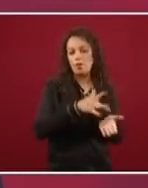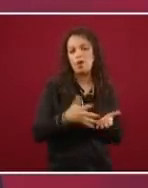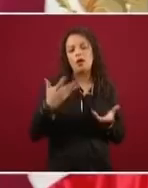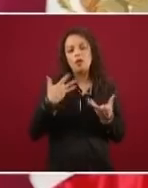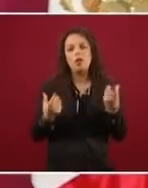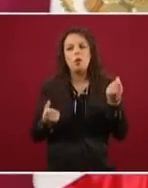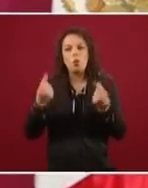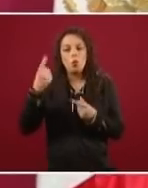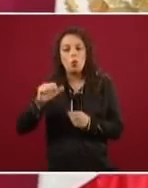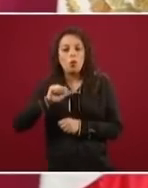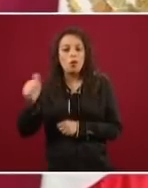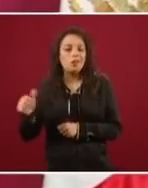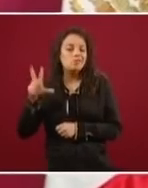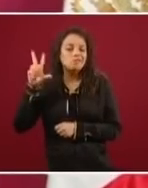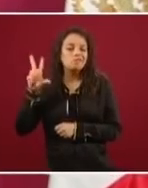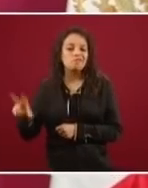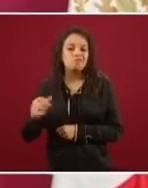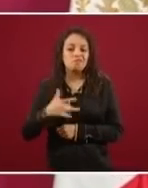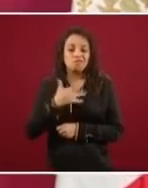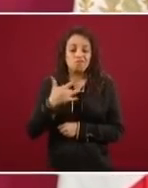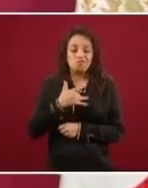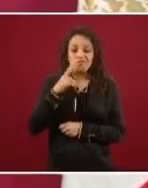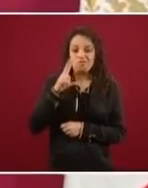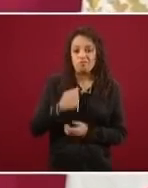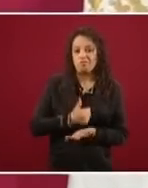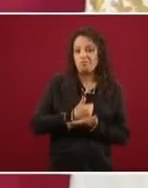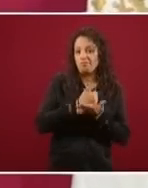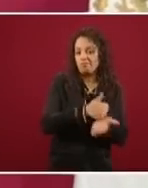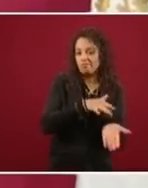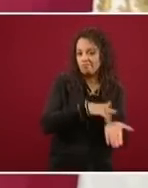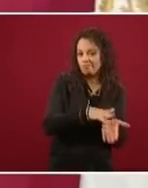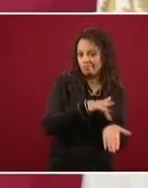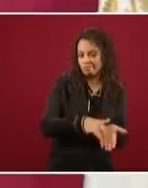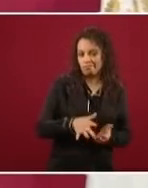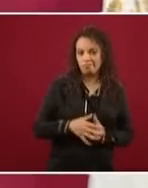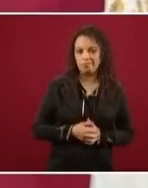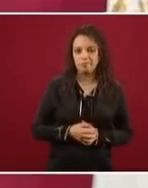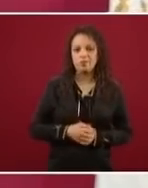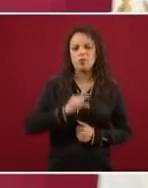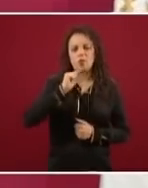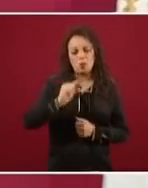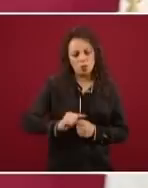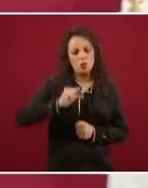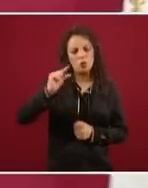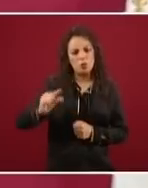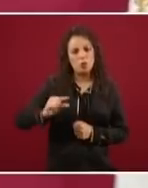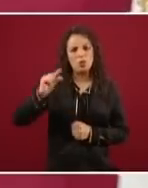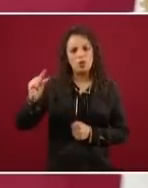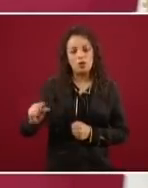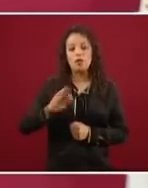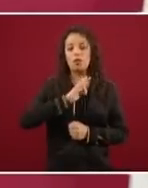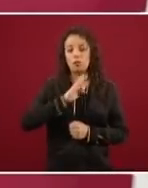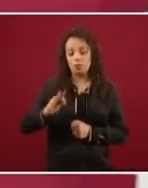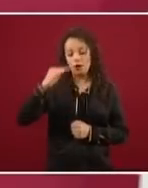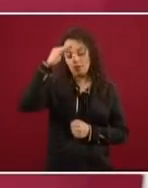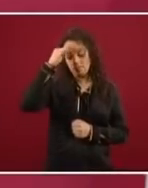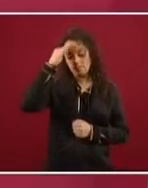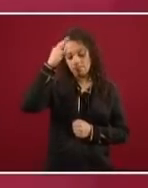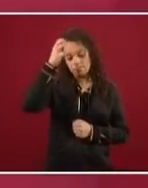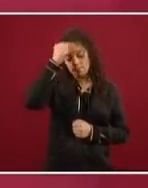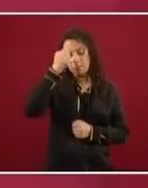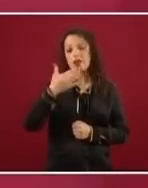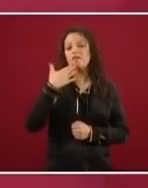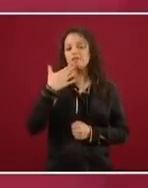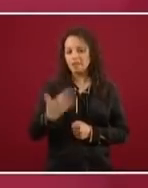no te ayudan pero poco a poco se tiene que ir haciendo conciencia todos tenemos